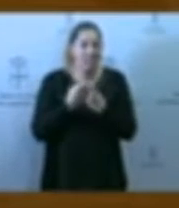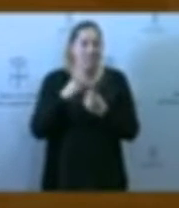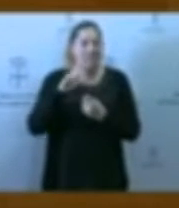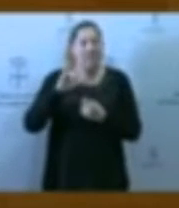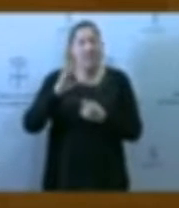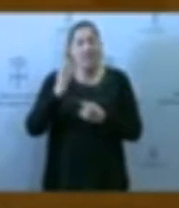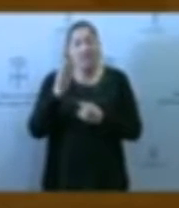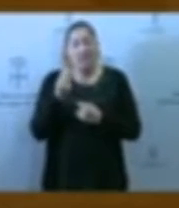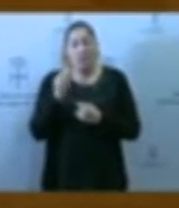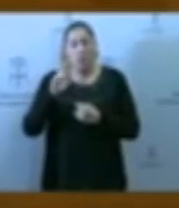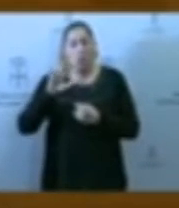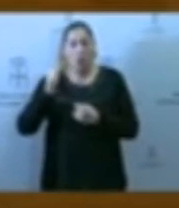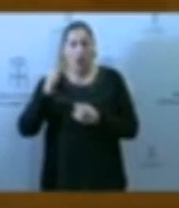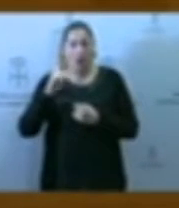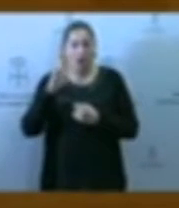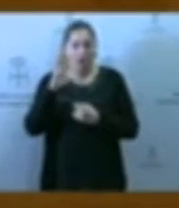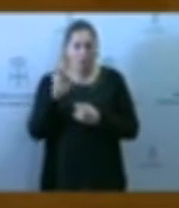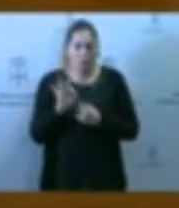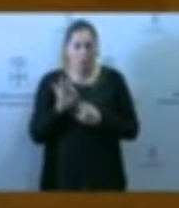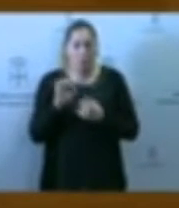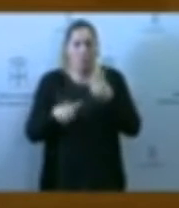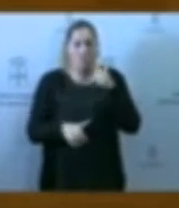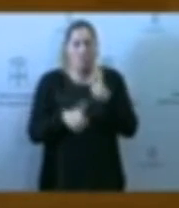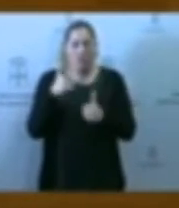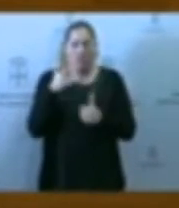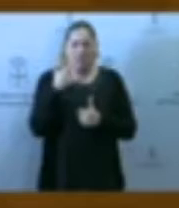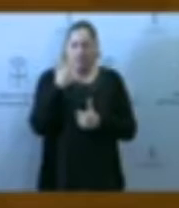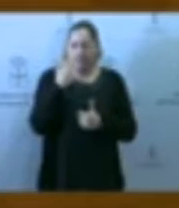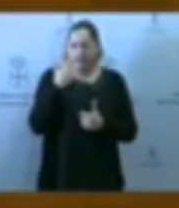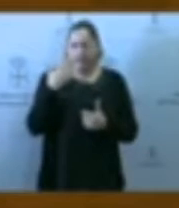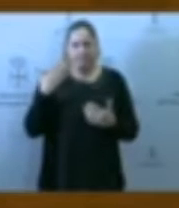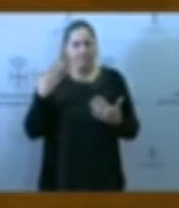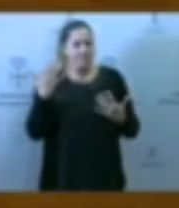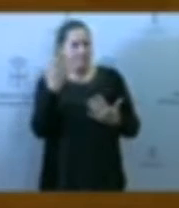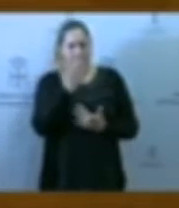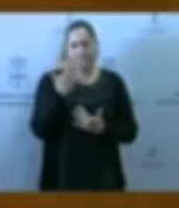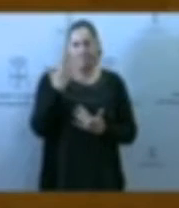los representantes del sector, menor fiabilidad para prestar el servicio, ¿no?